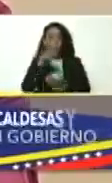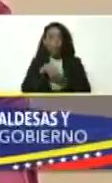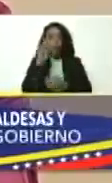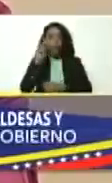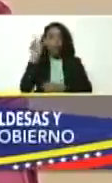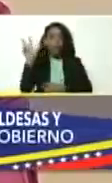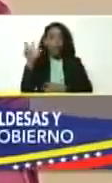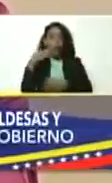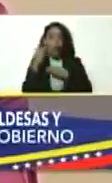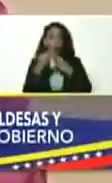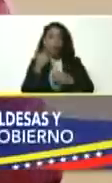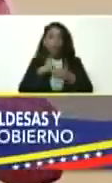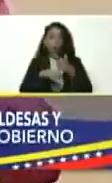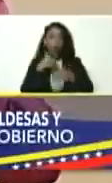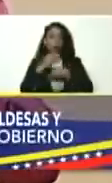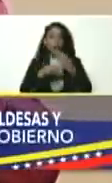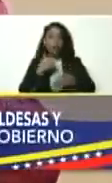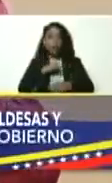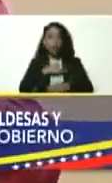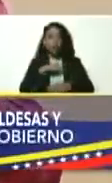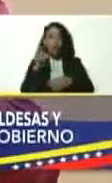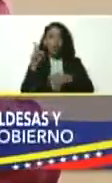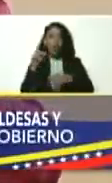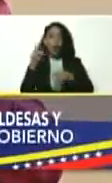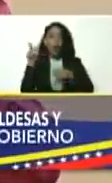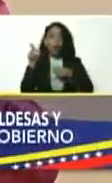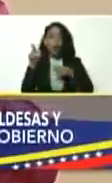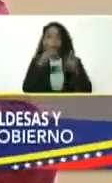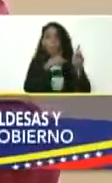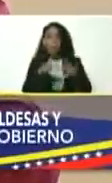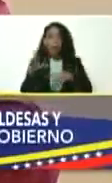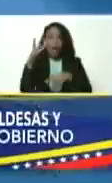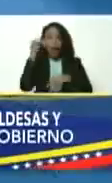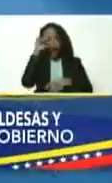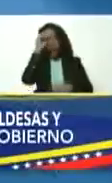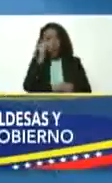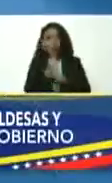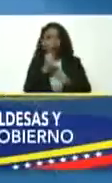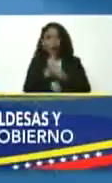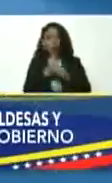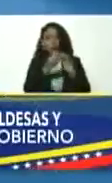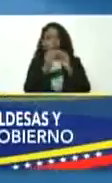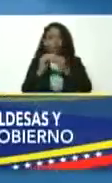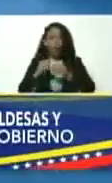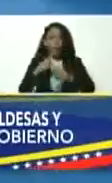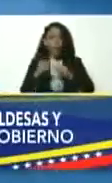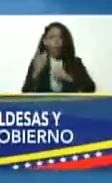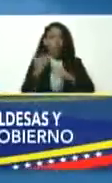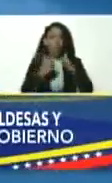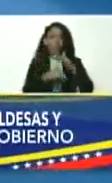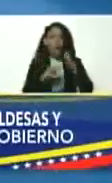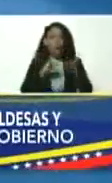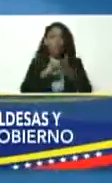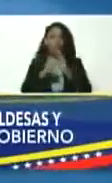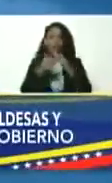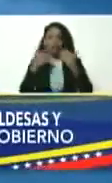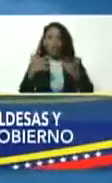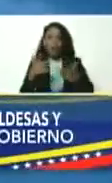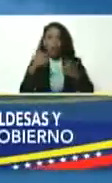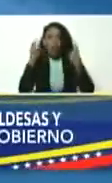como lo vamos a hacer son planes que todavía están en elaboración pero que van a ser significar un